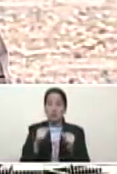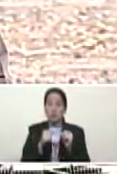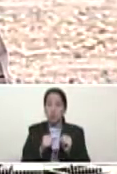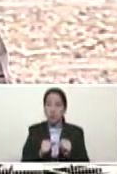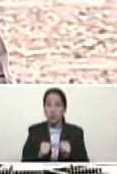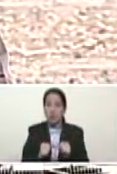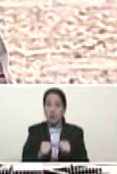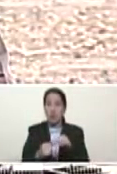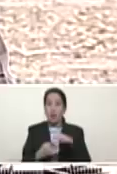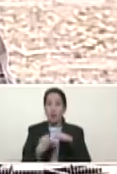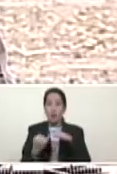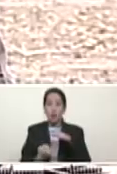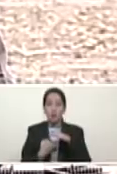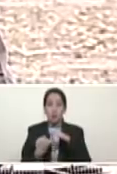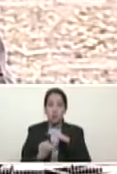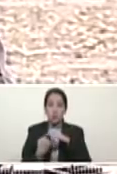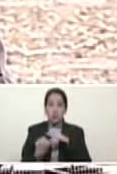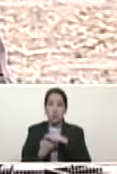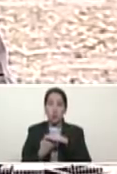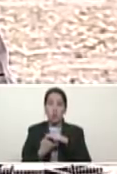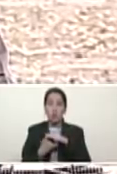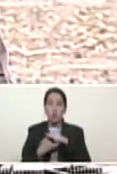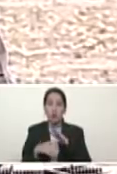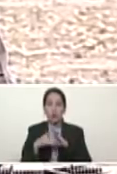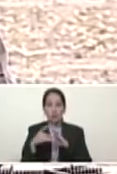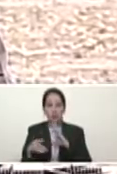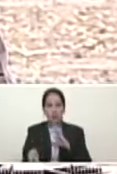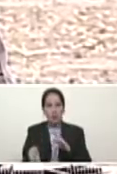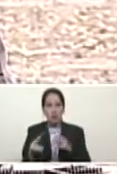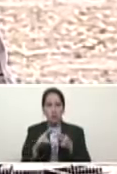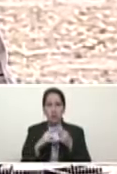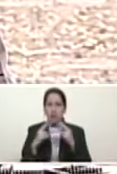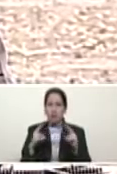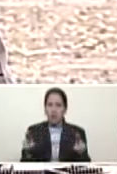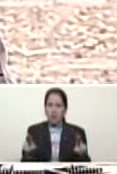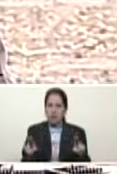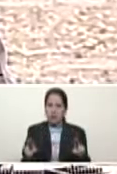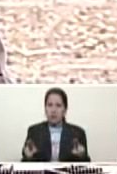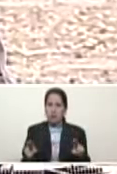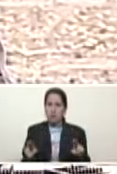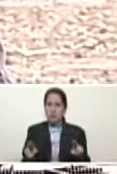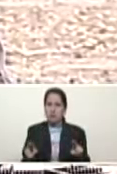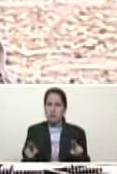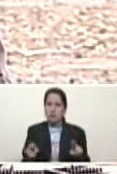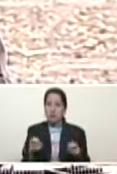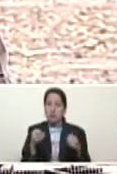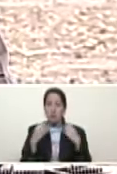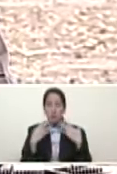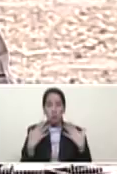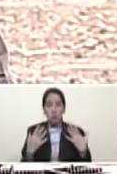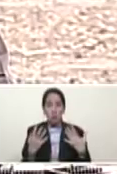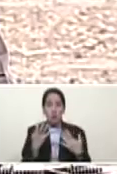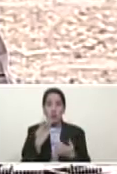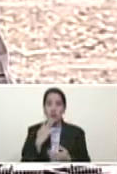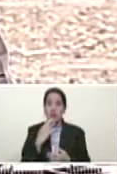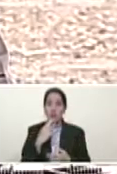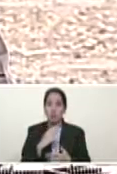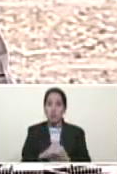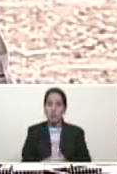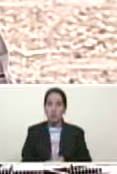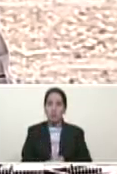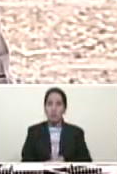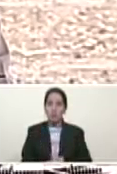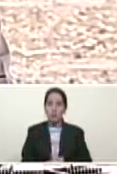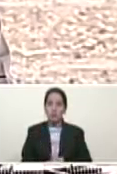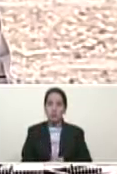instituciones, el derecho a la paz. Fue un buen ejemplo, muy buen ejemplo.